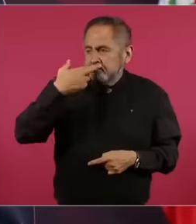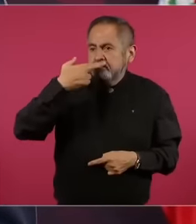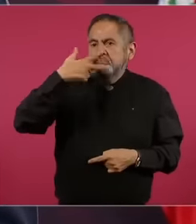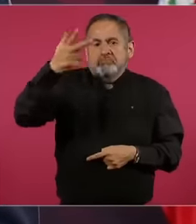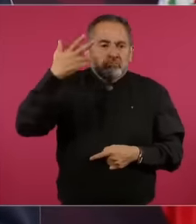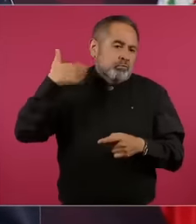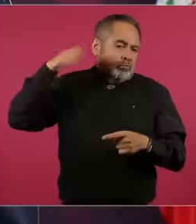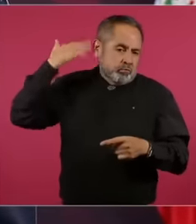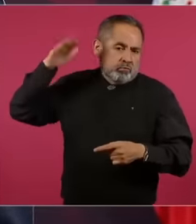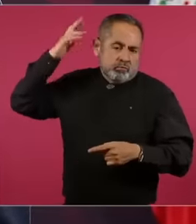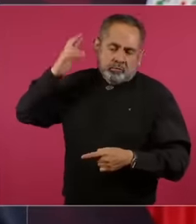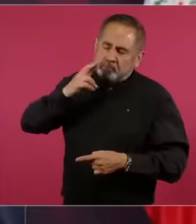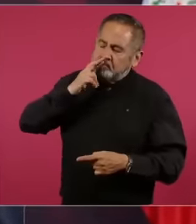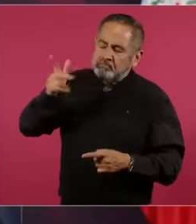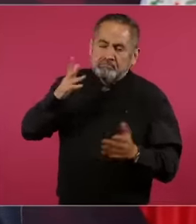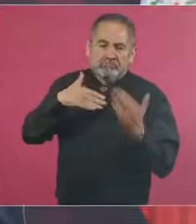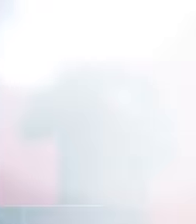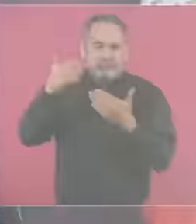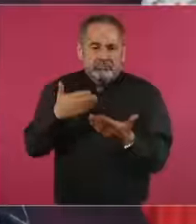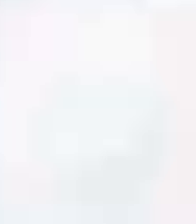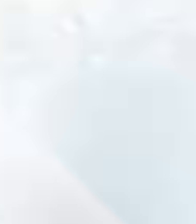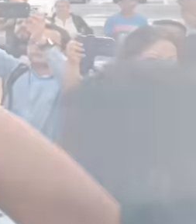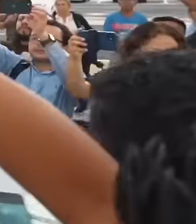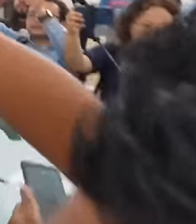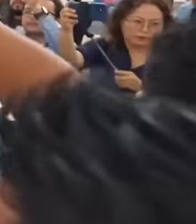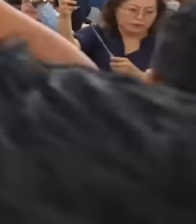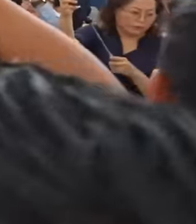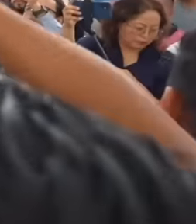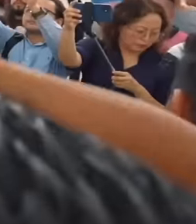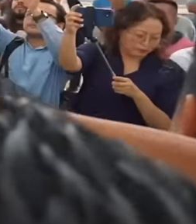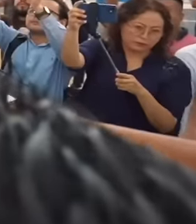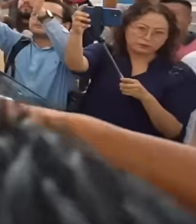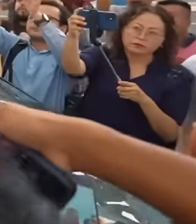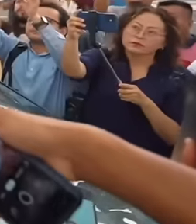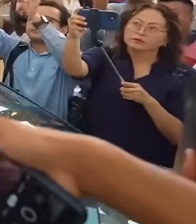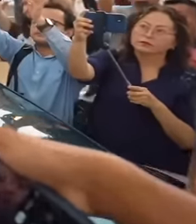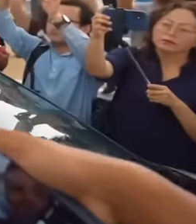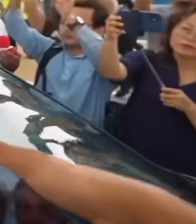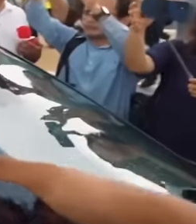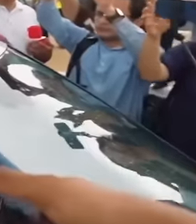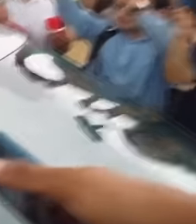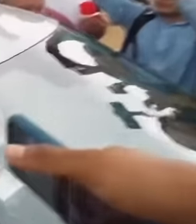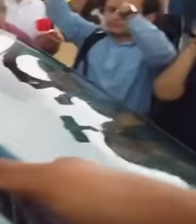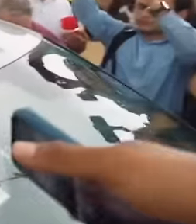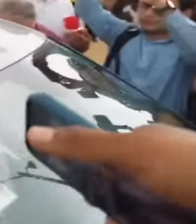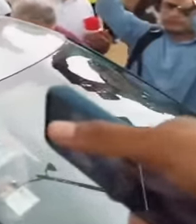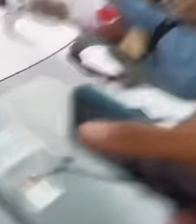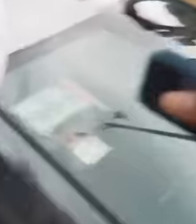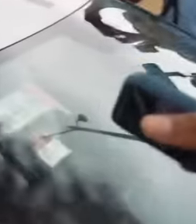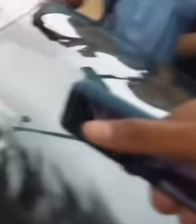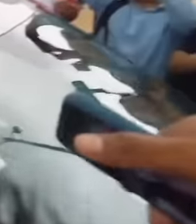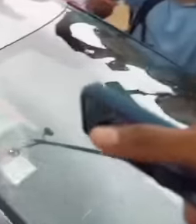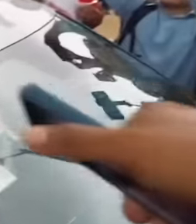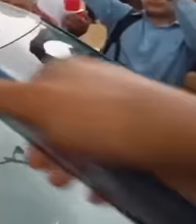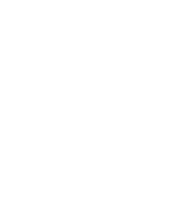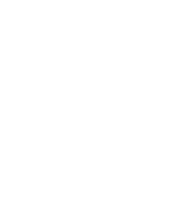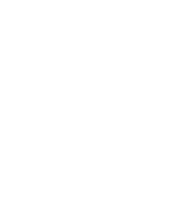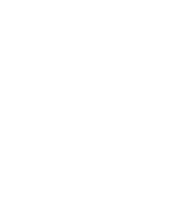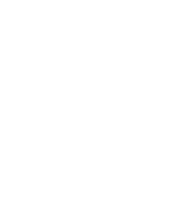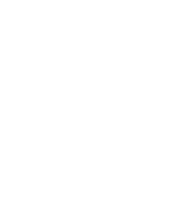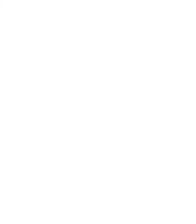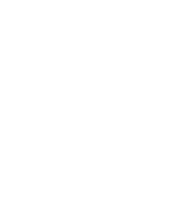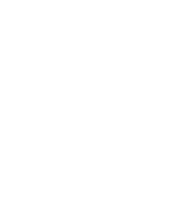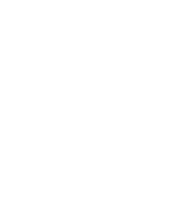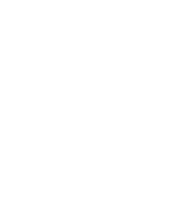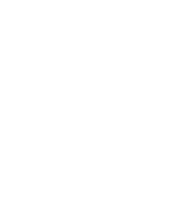broche de oro para dar paso con la nueva administración de la presidenta Claudia Sheinbaum,